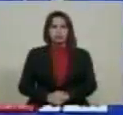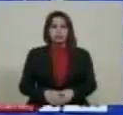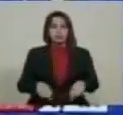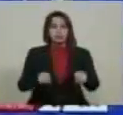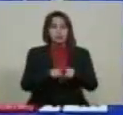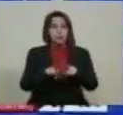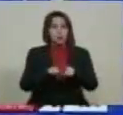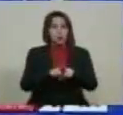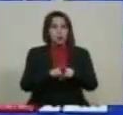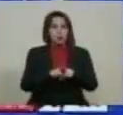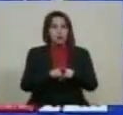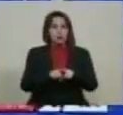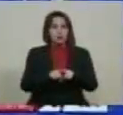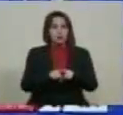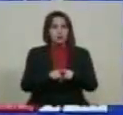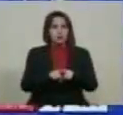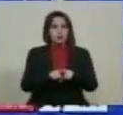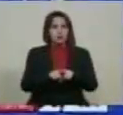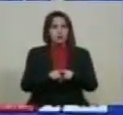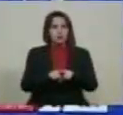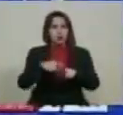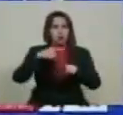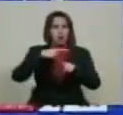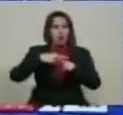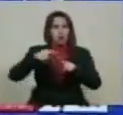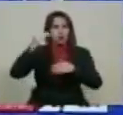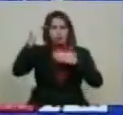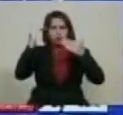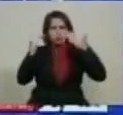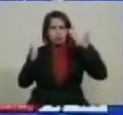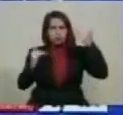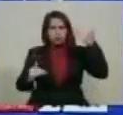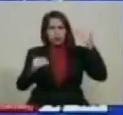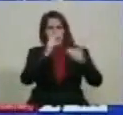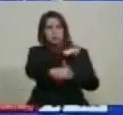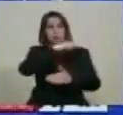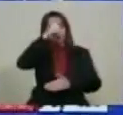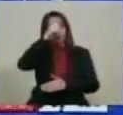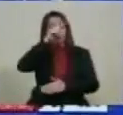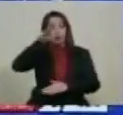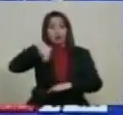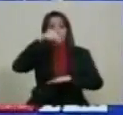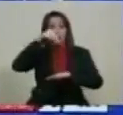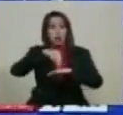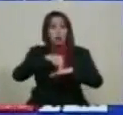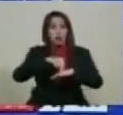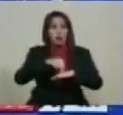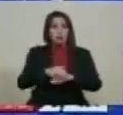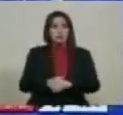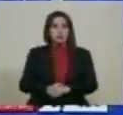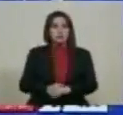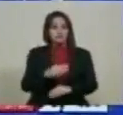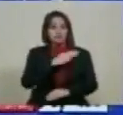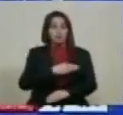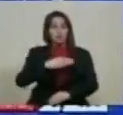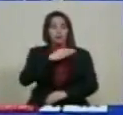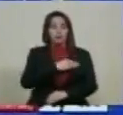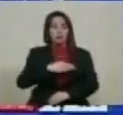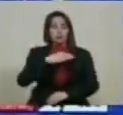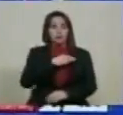Igualmente, vamos a ver el resto de esta dirección nacional. Compañeros, un miembro de la dirección